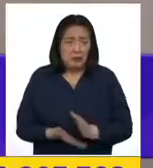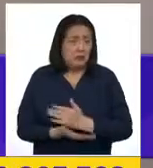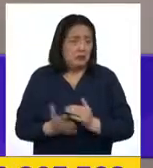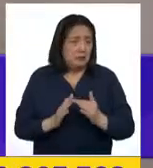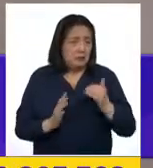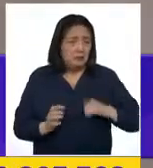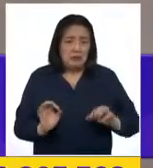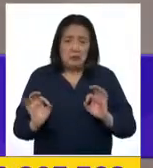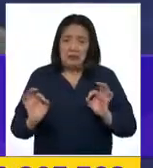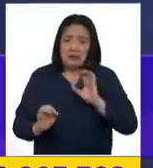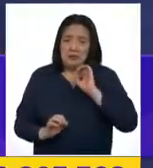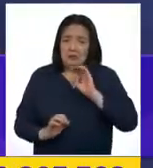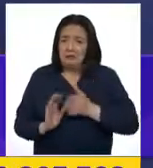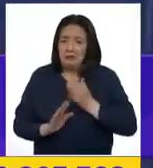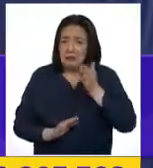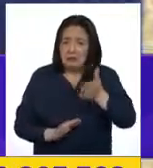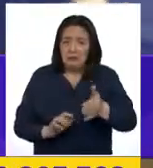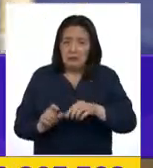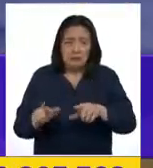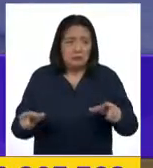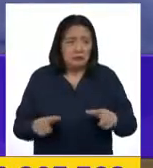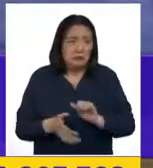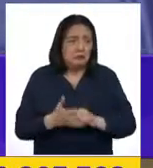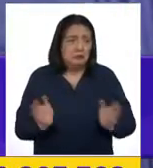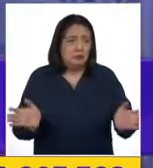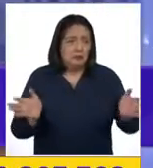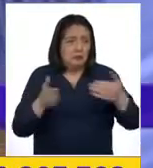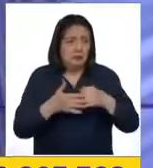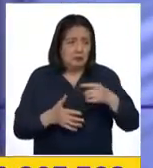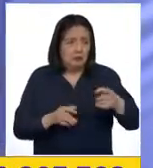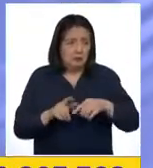de Independencia no se ha hecho presente en el lugar para clausurar el establecimiento.